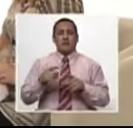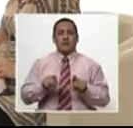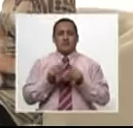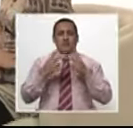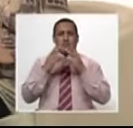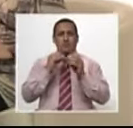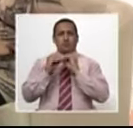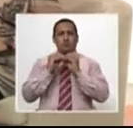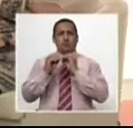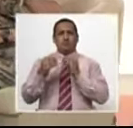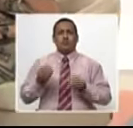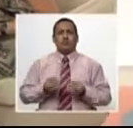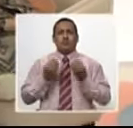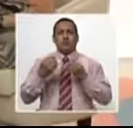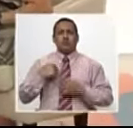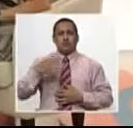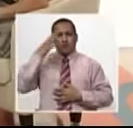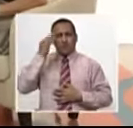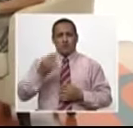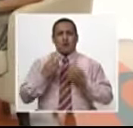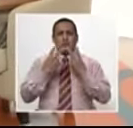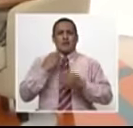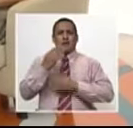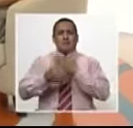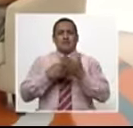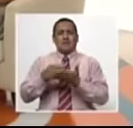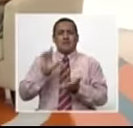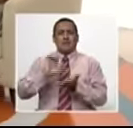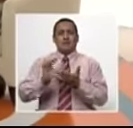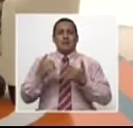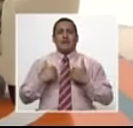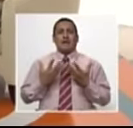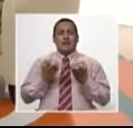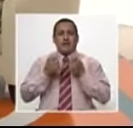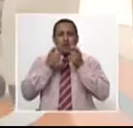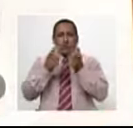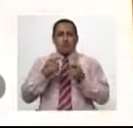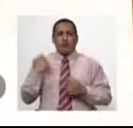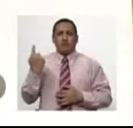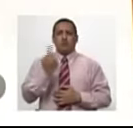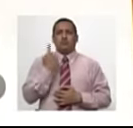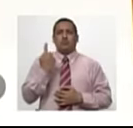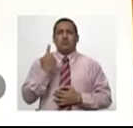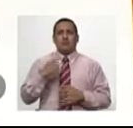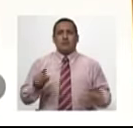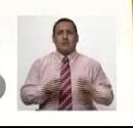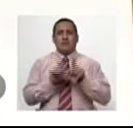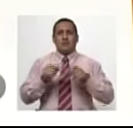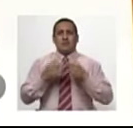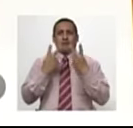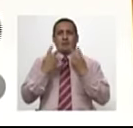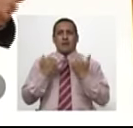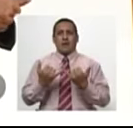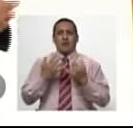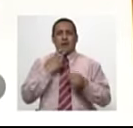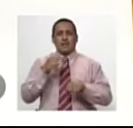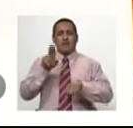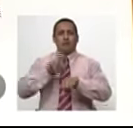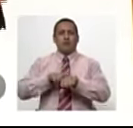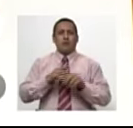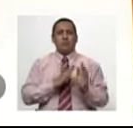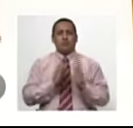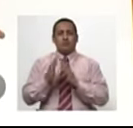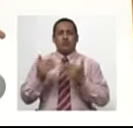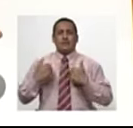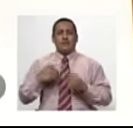justificada, digamos, porque creo que ha habido momentos en que Lima siempre ha querido pues controlarlo todo y es la reacción natural frente a un proceso donde